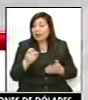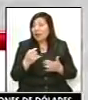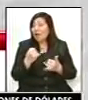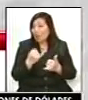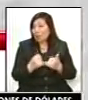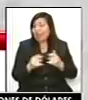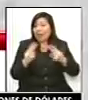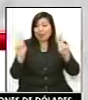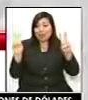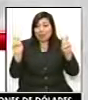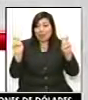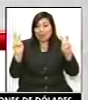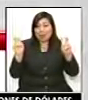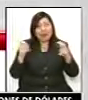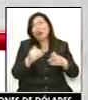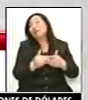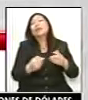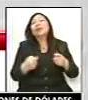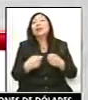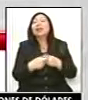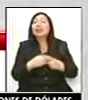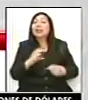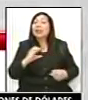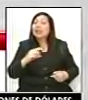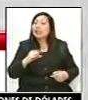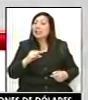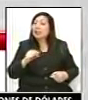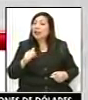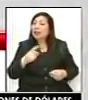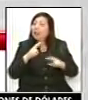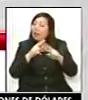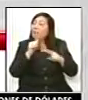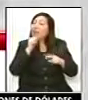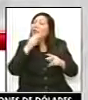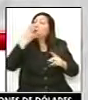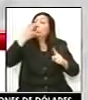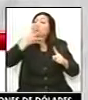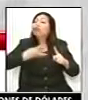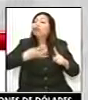última titular de la Central Hidroeléctrica Chaglia, materia de investigación.